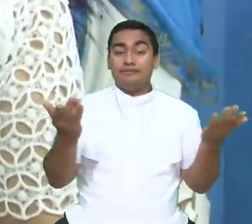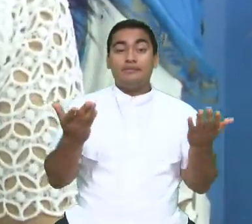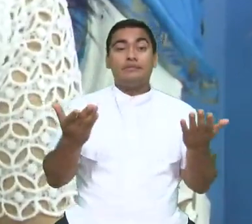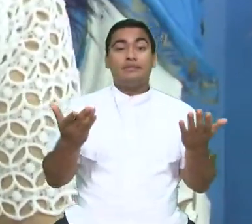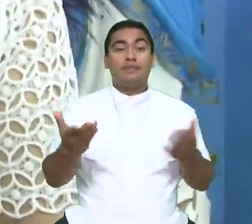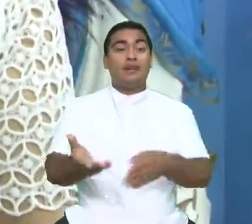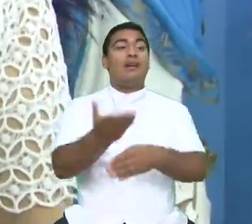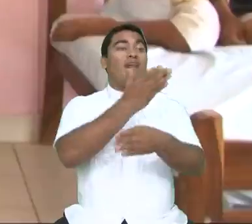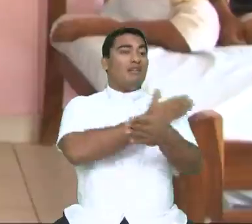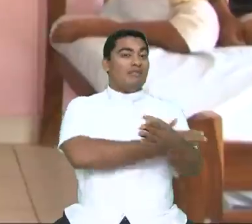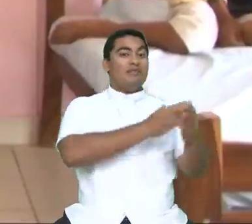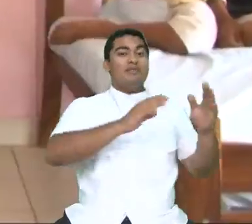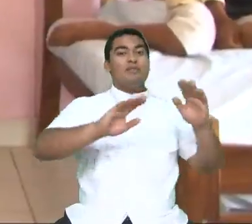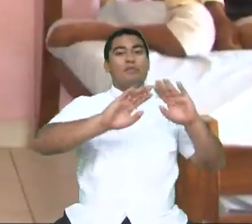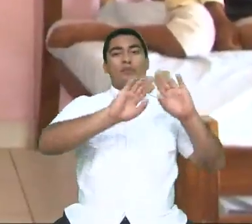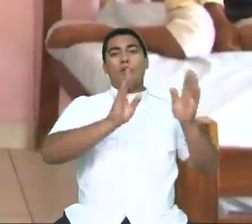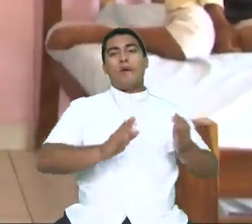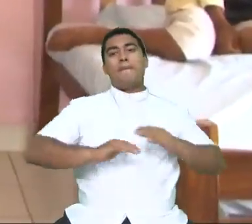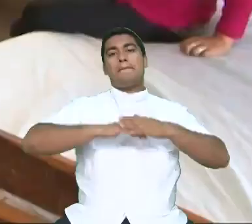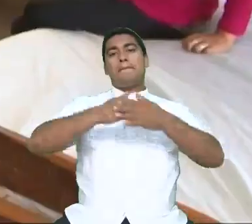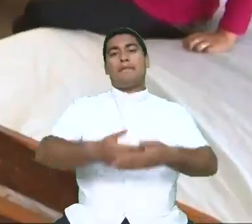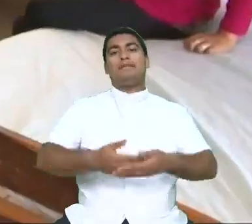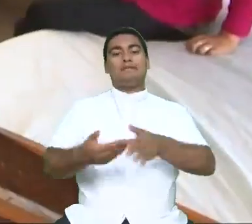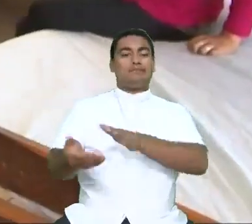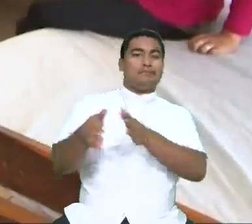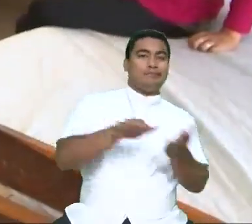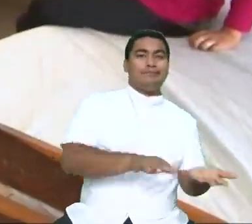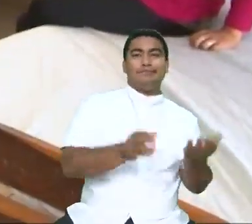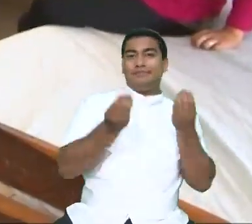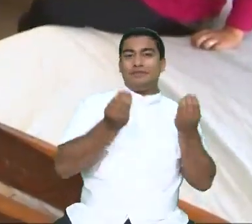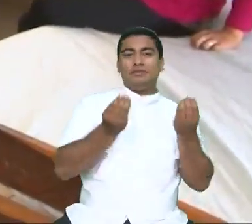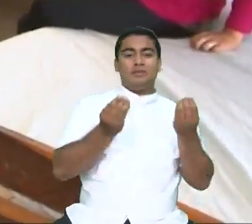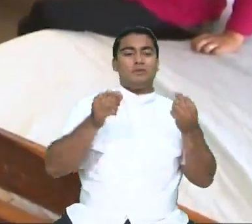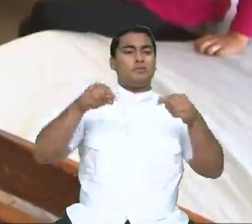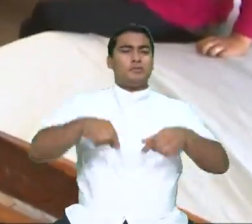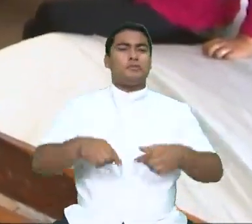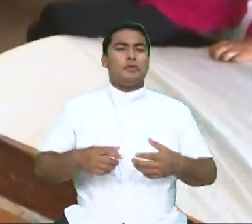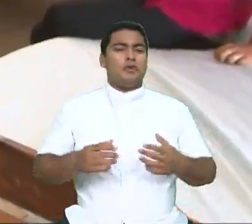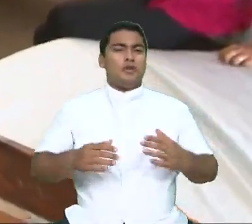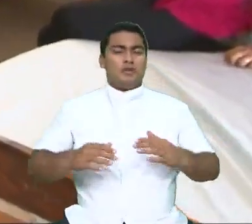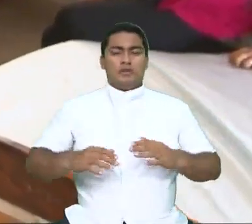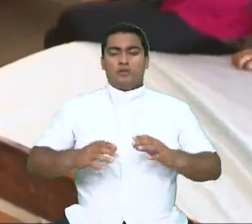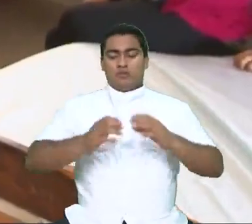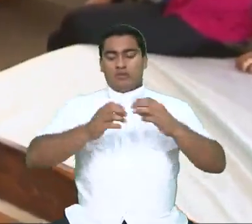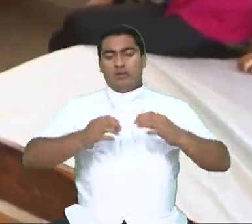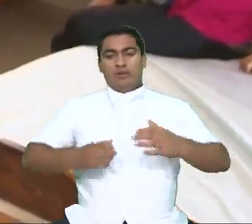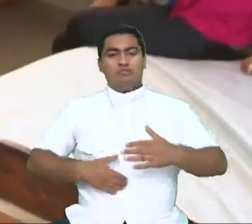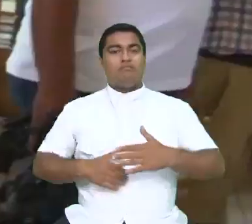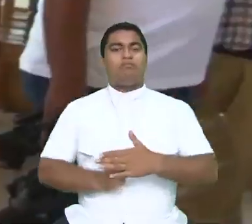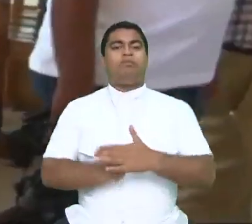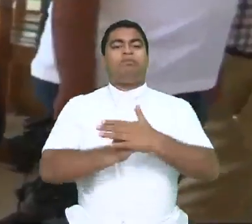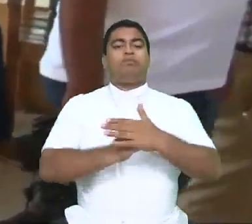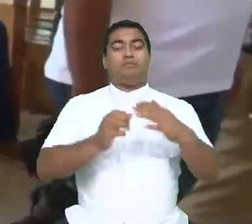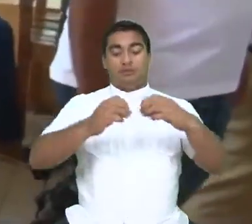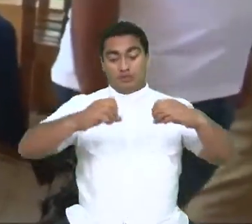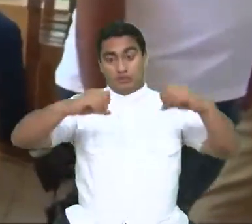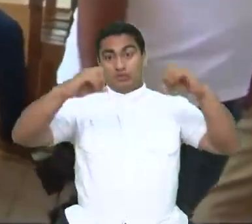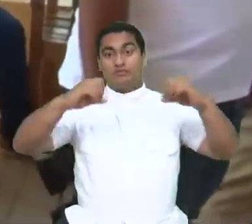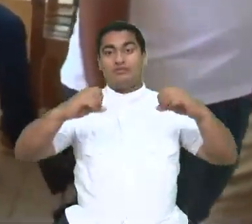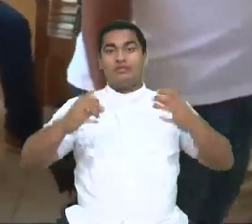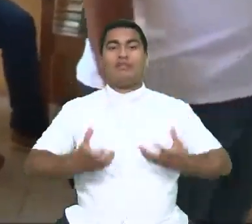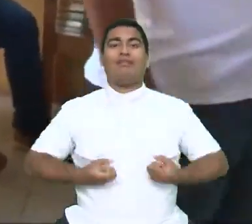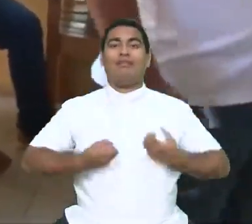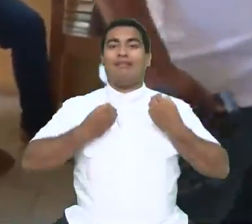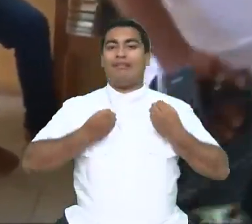la mortalidad materna, se ha disminuido la mortalidad por cáncer de cérvix, hemos mejorado la sobrevida en